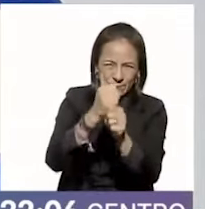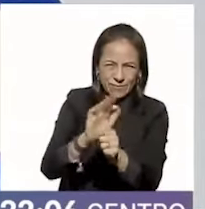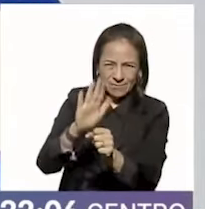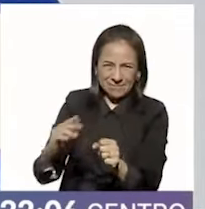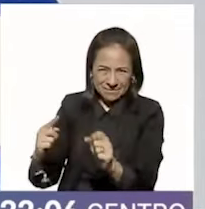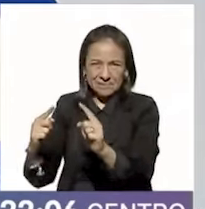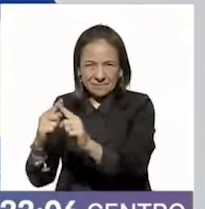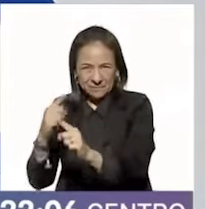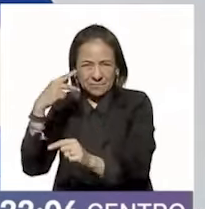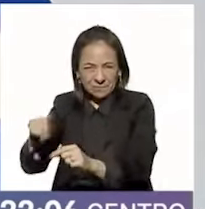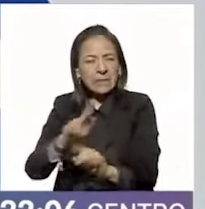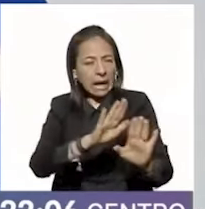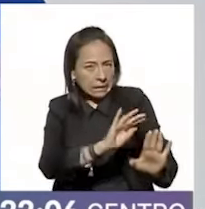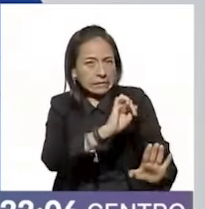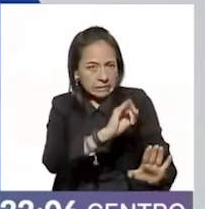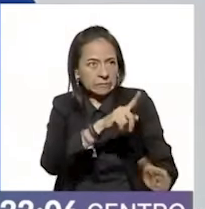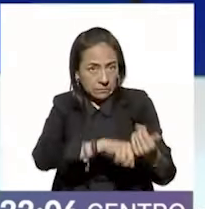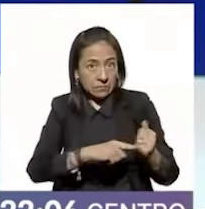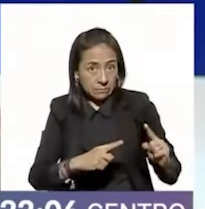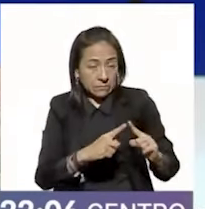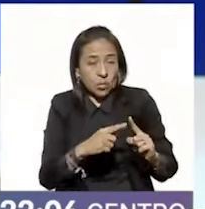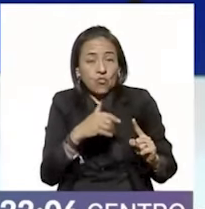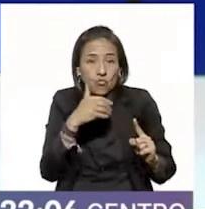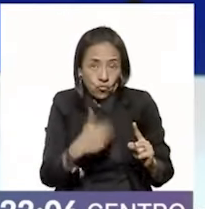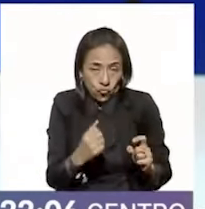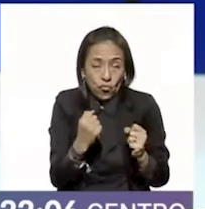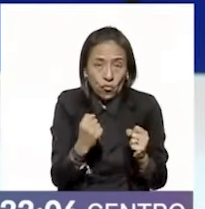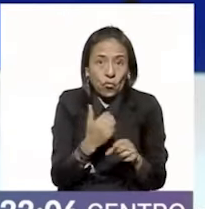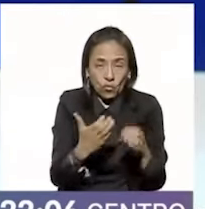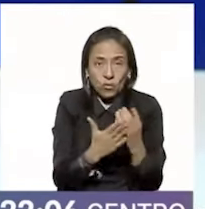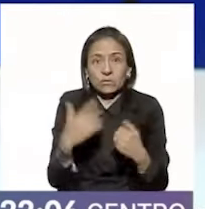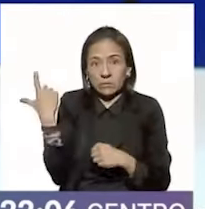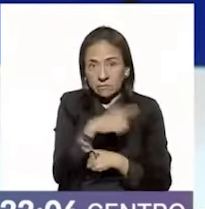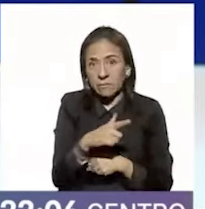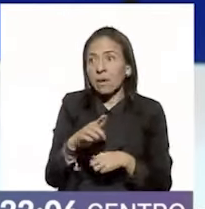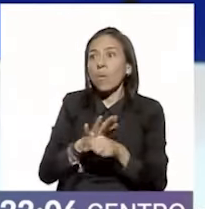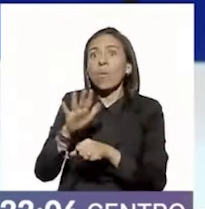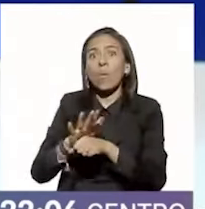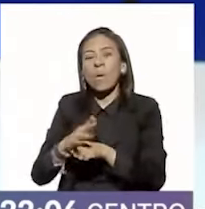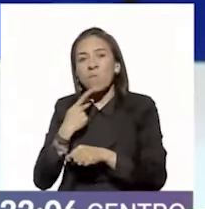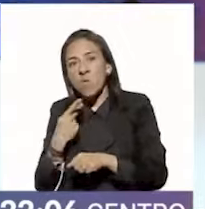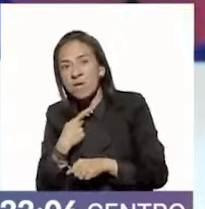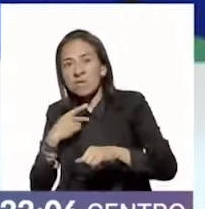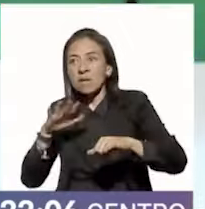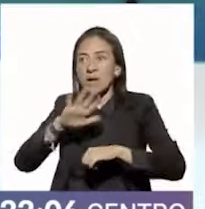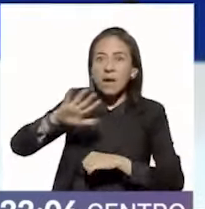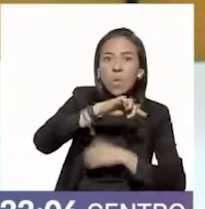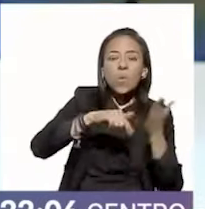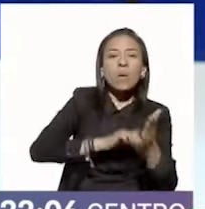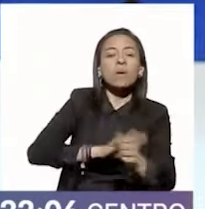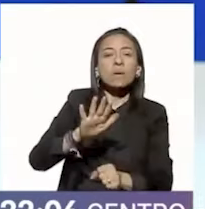dos cosas terribles en su construcción hegemónica en la geopolítica. Así es. Fue acabar con el